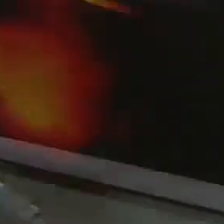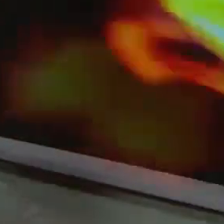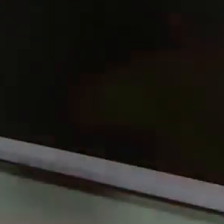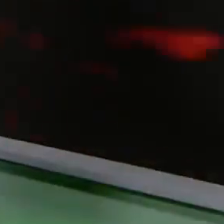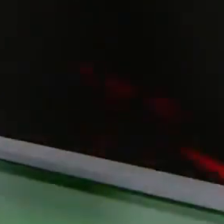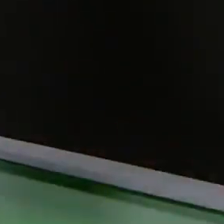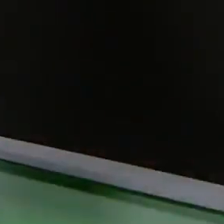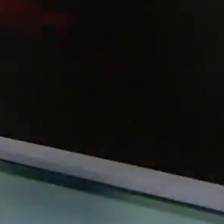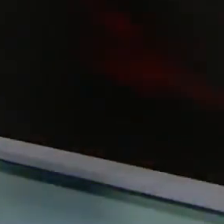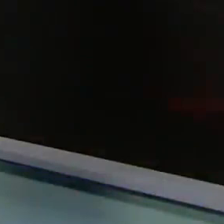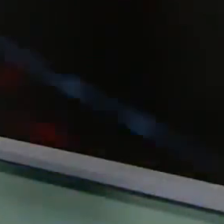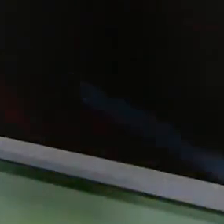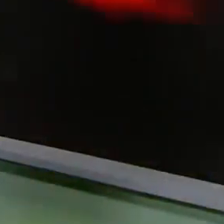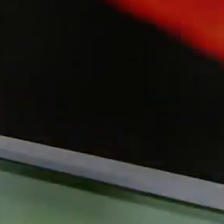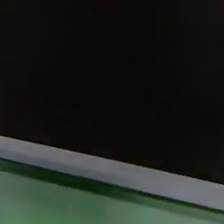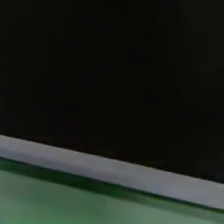para que vuela mejor.